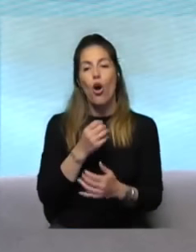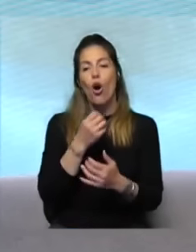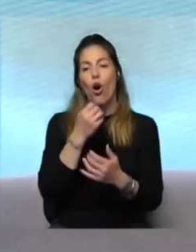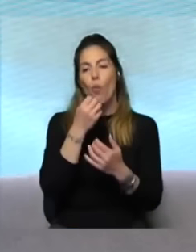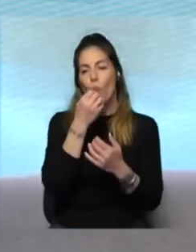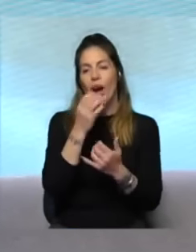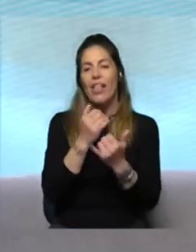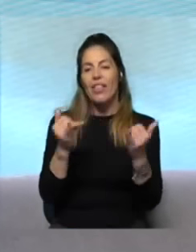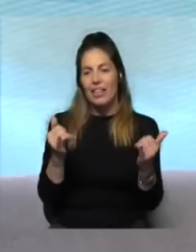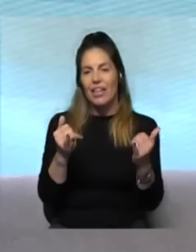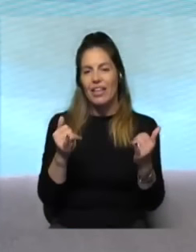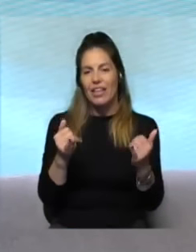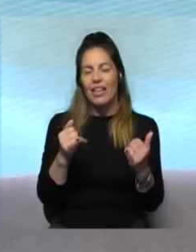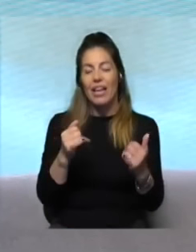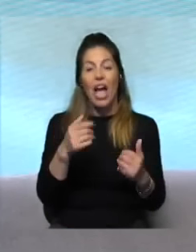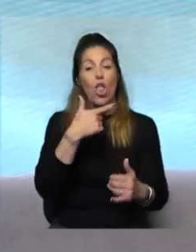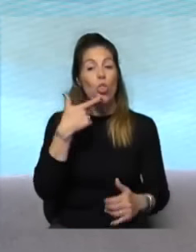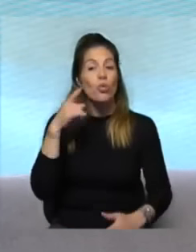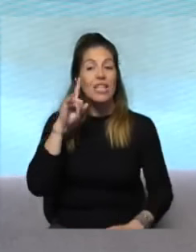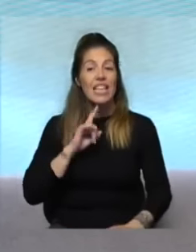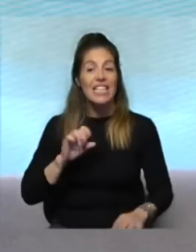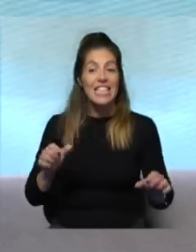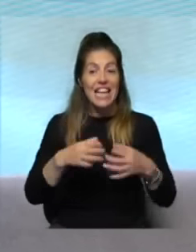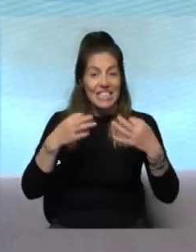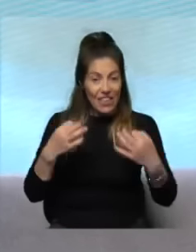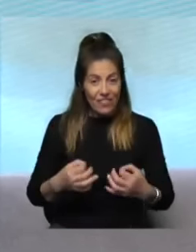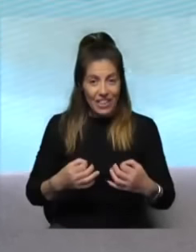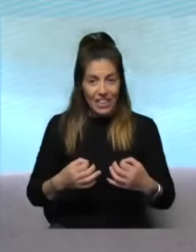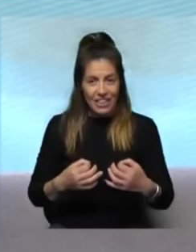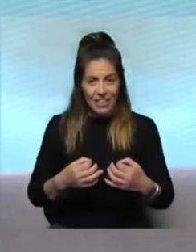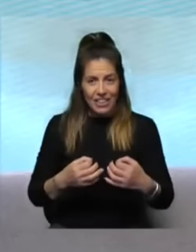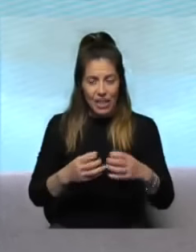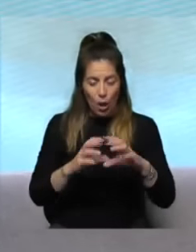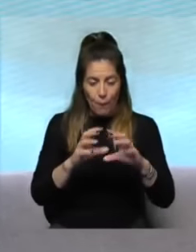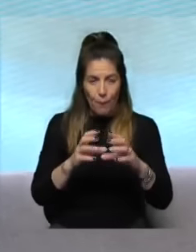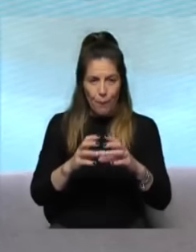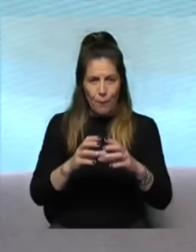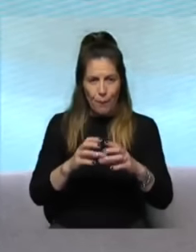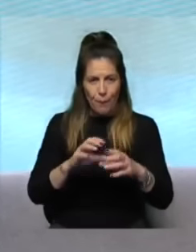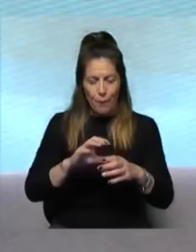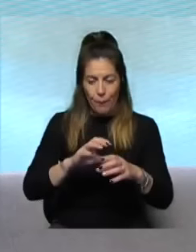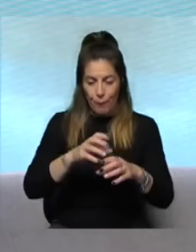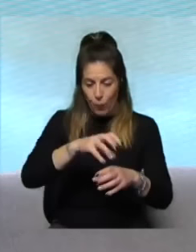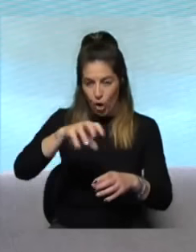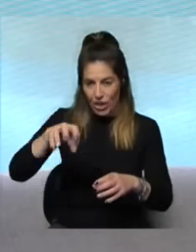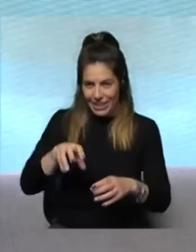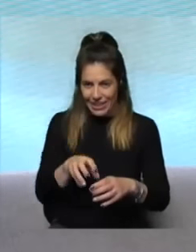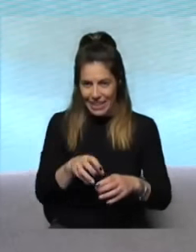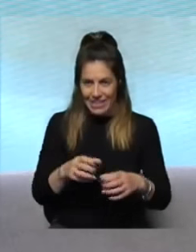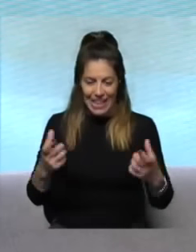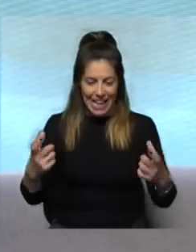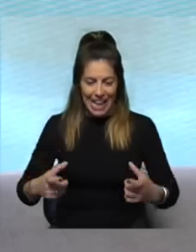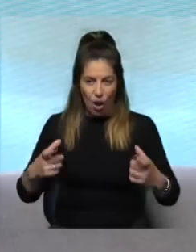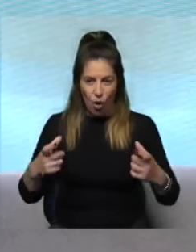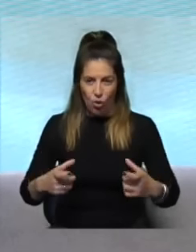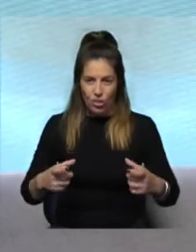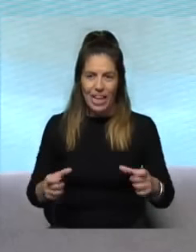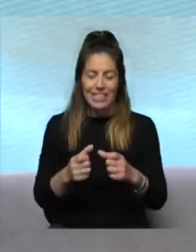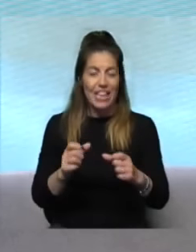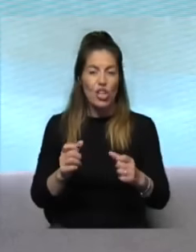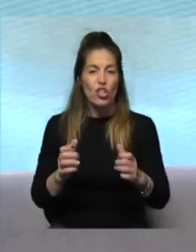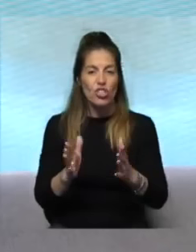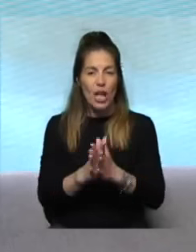El dulce de leche se hace muy bien. Se ponen bolitas en la olla y ellas hacen que no se pegue